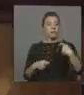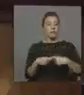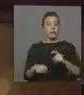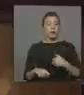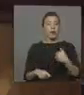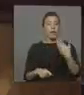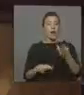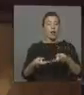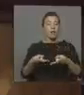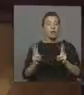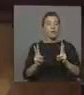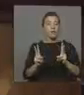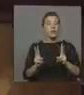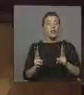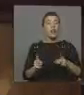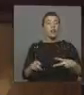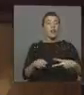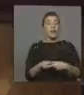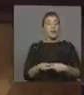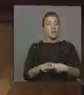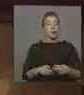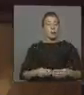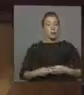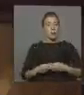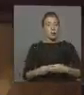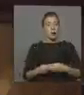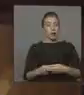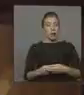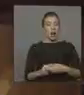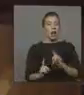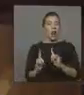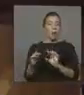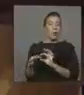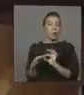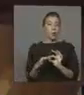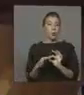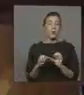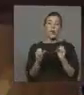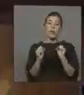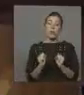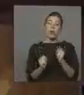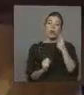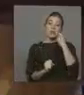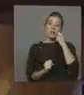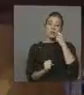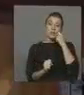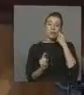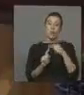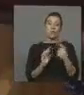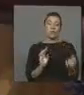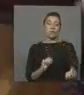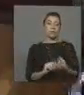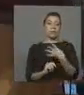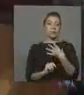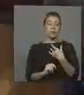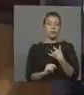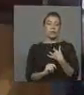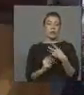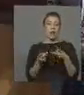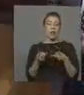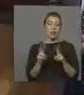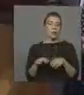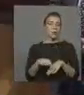la interrupción del embarazo en determinadas circunstancias puede constituir vulneraciones a